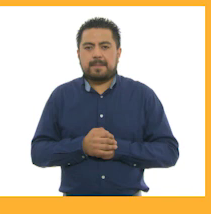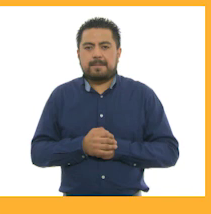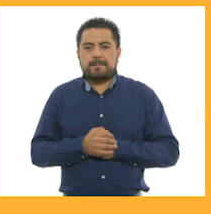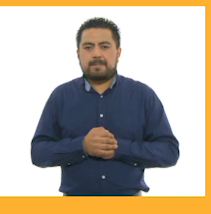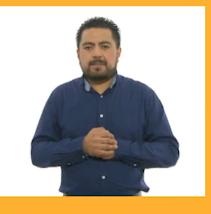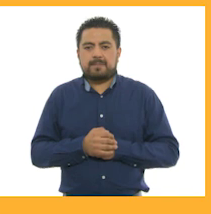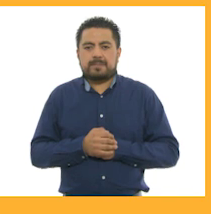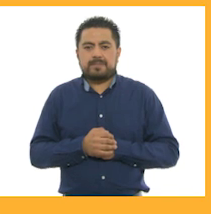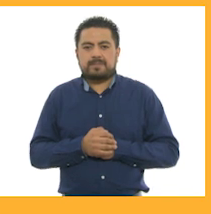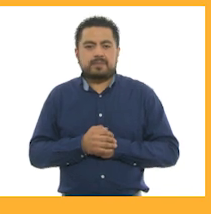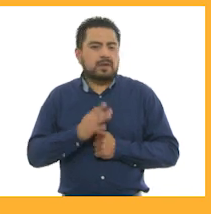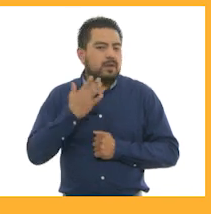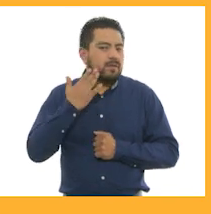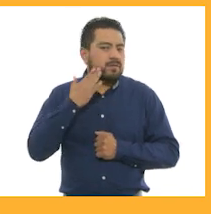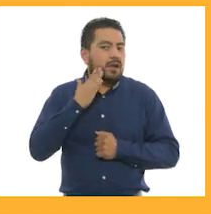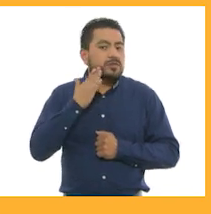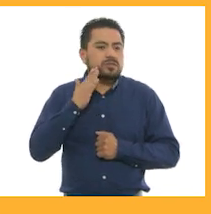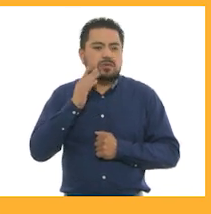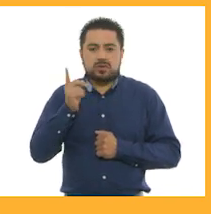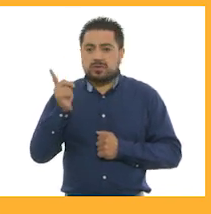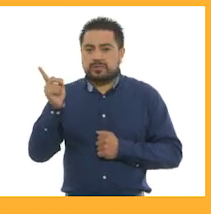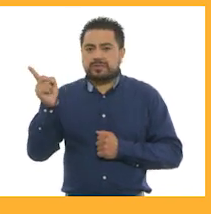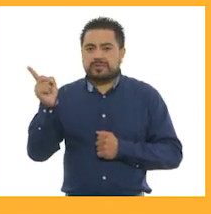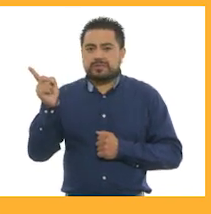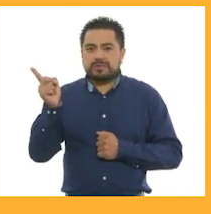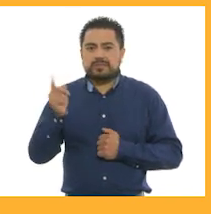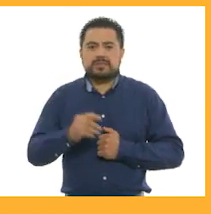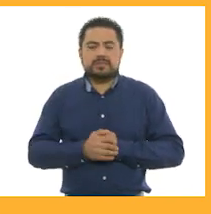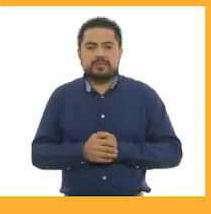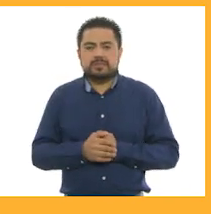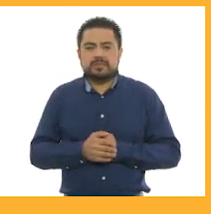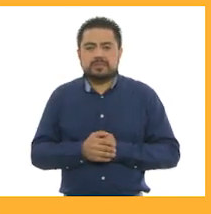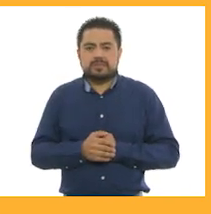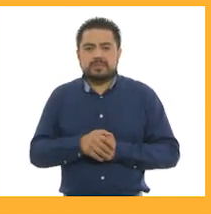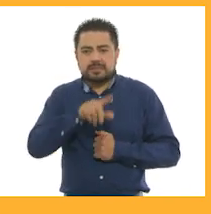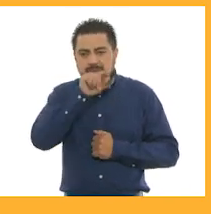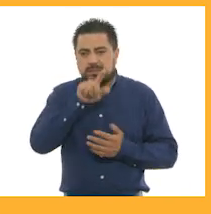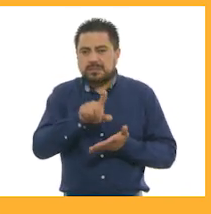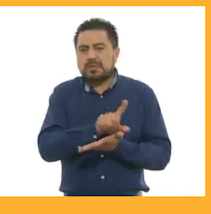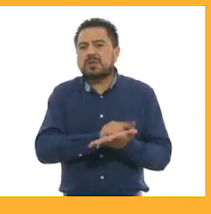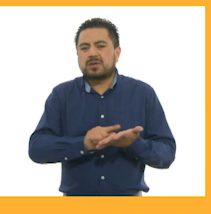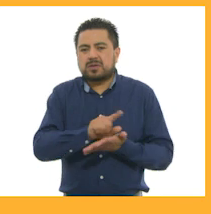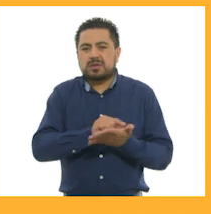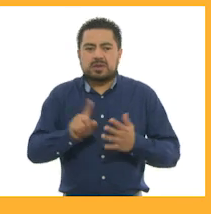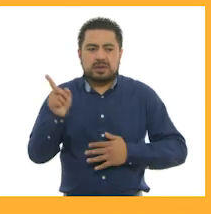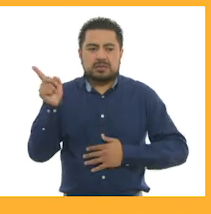buzón.escolar@nube.sep.gob.mx. Facebook @sep.mx. Twitter